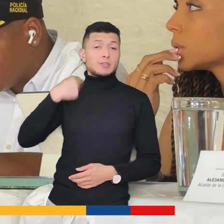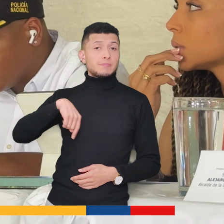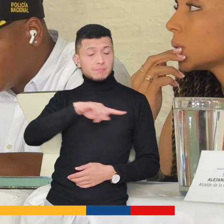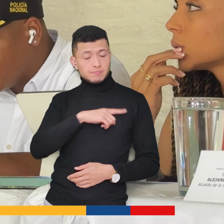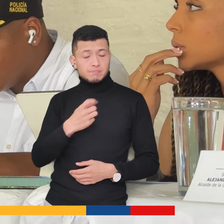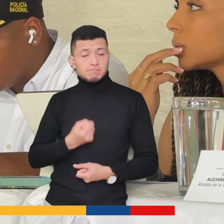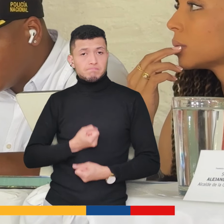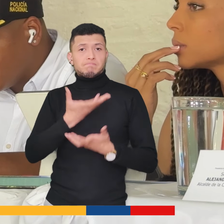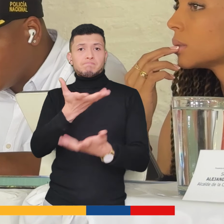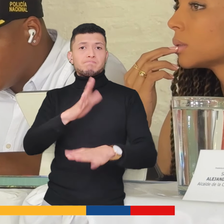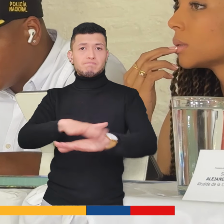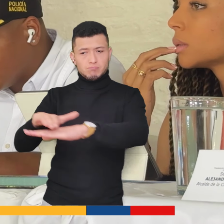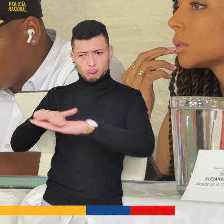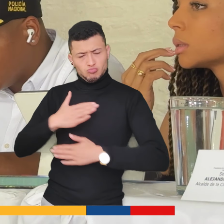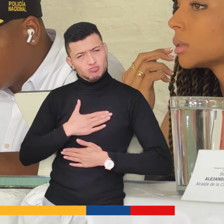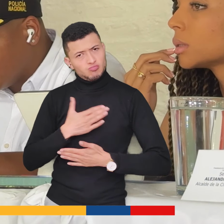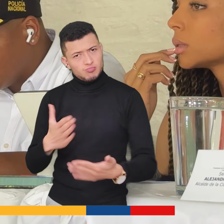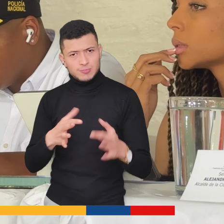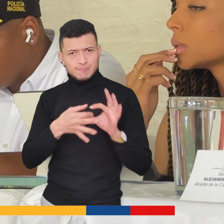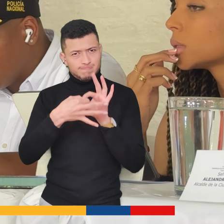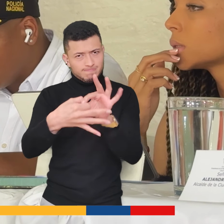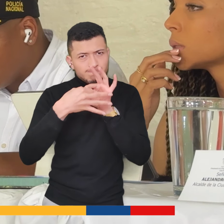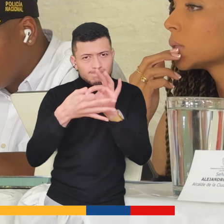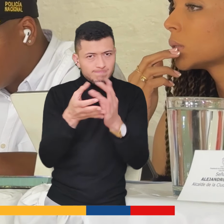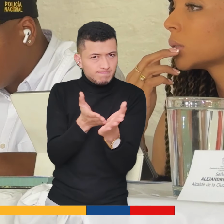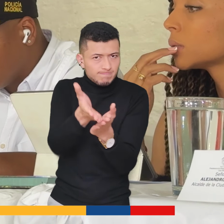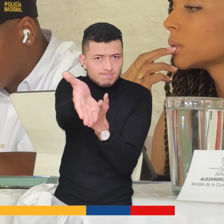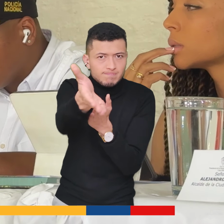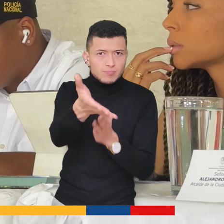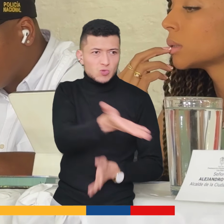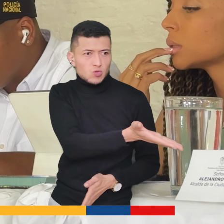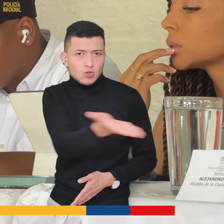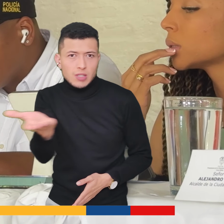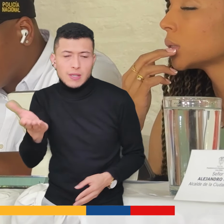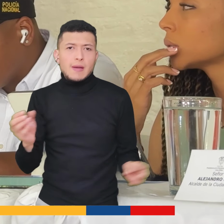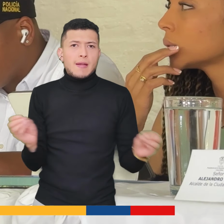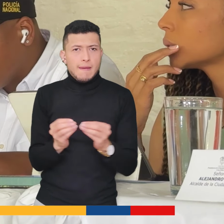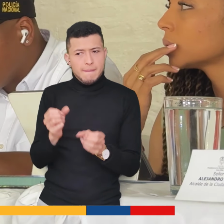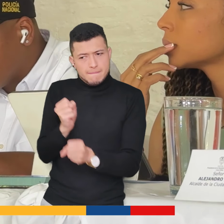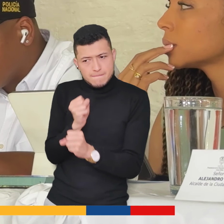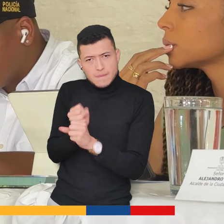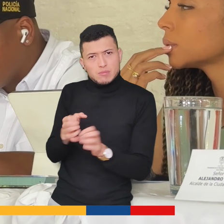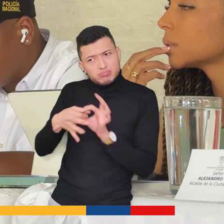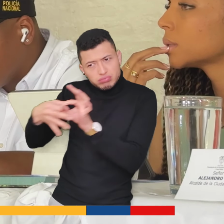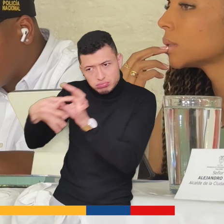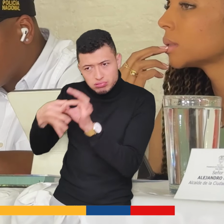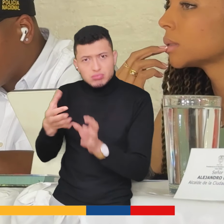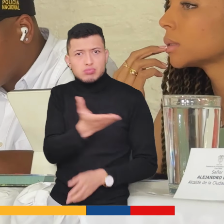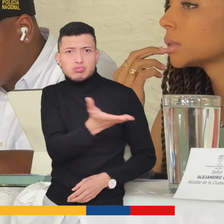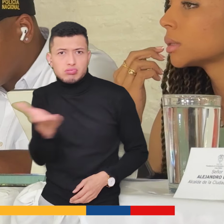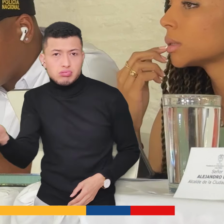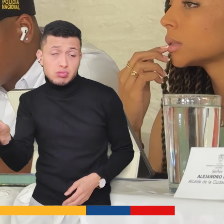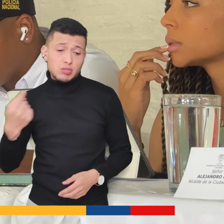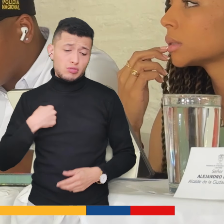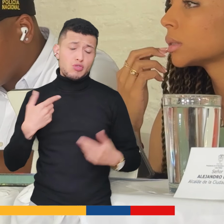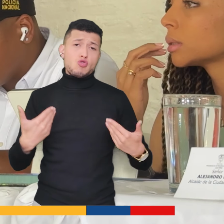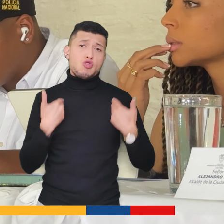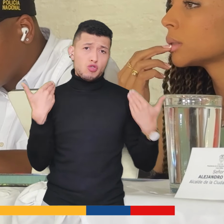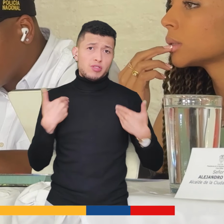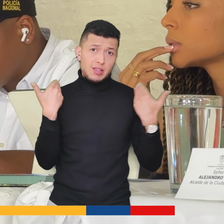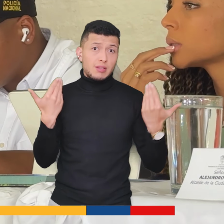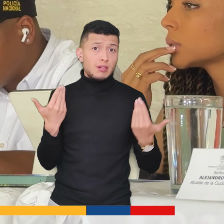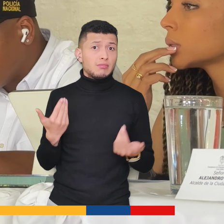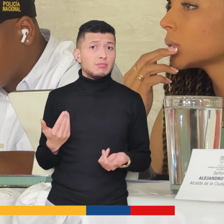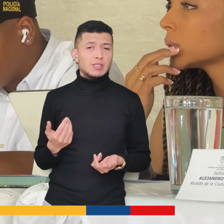nuestra disposición para seguir articulando con ustedes, para seguir trabajando con ustedes. Yo me siento muy